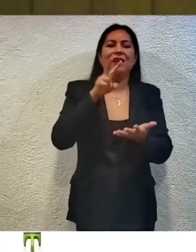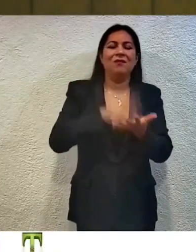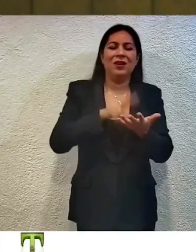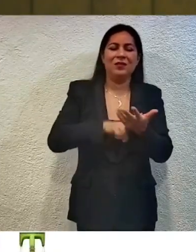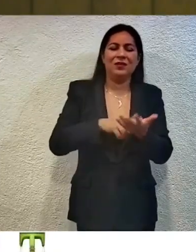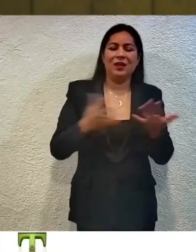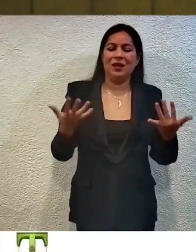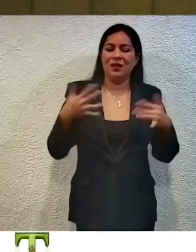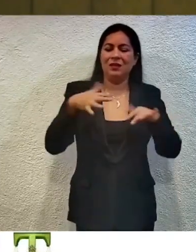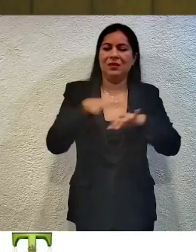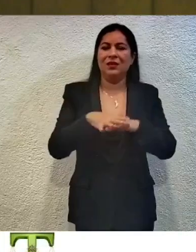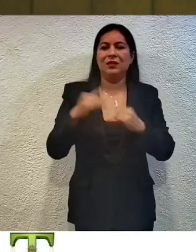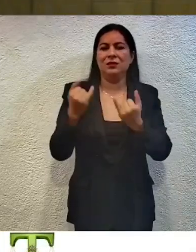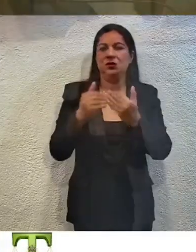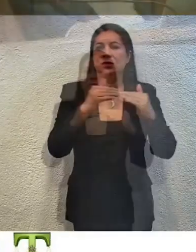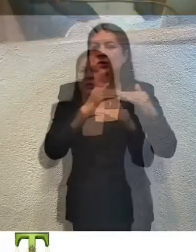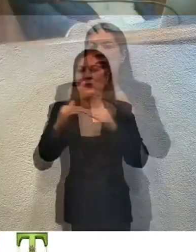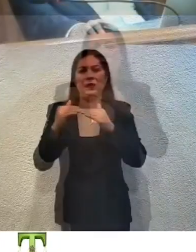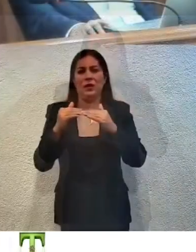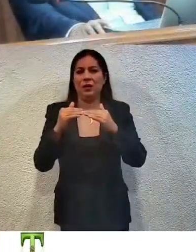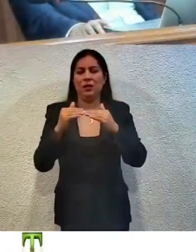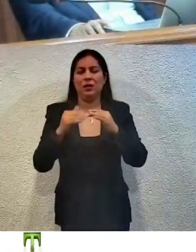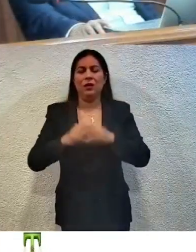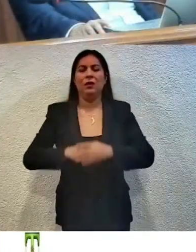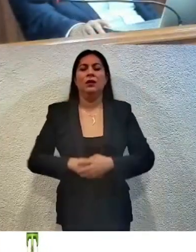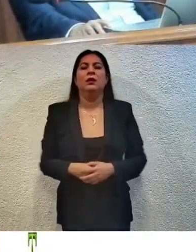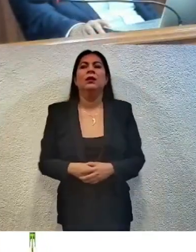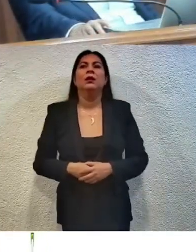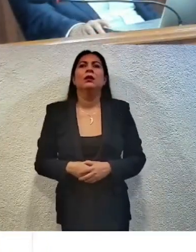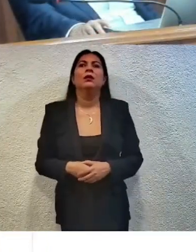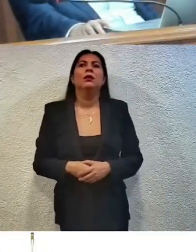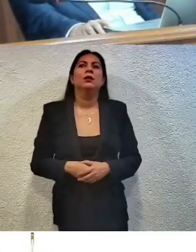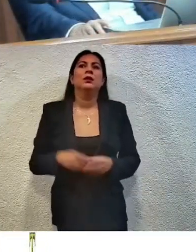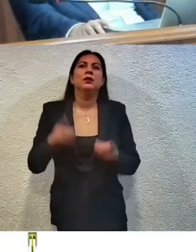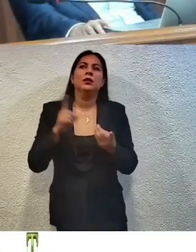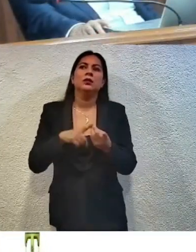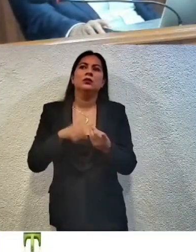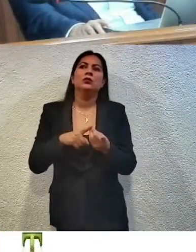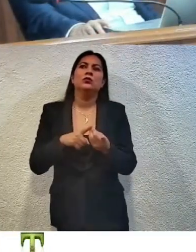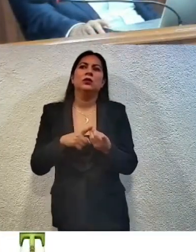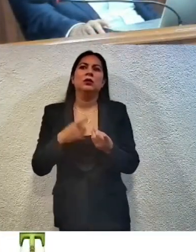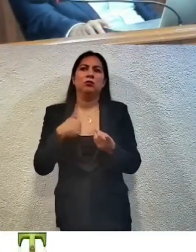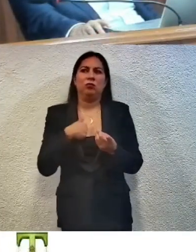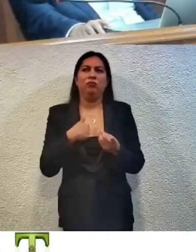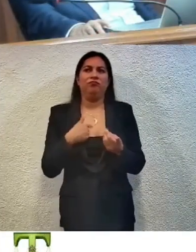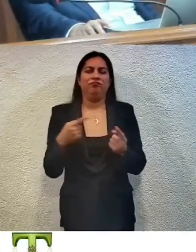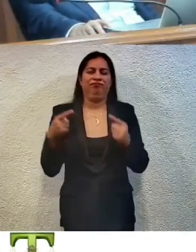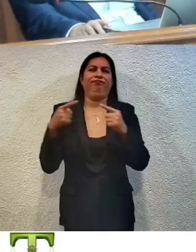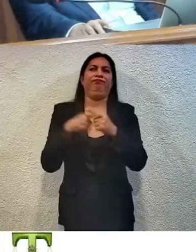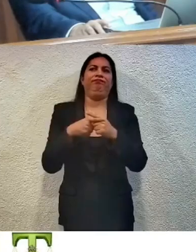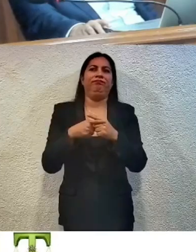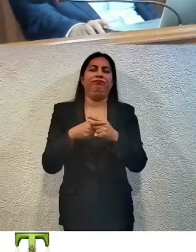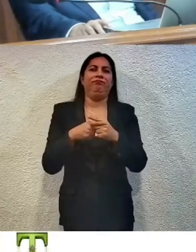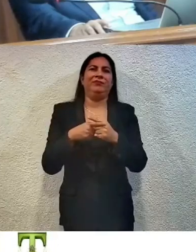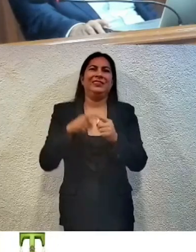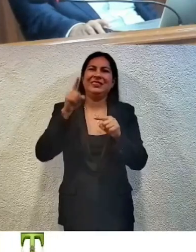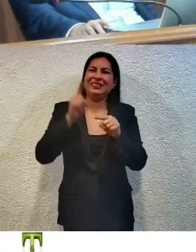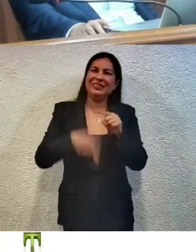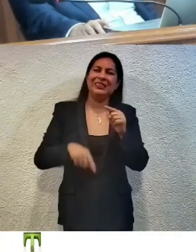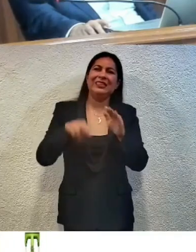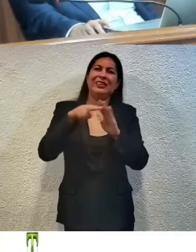la integración paritaria, y es donde definimos, se aparta de